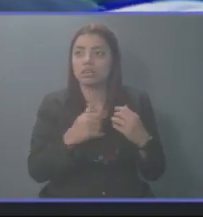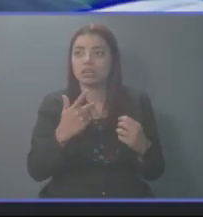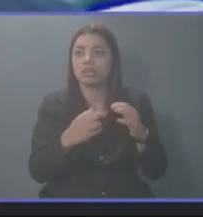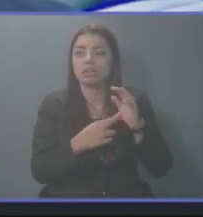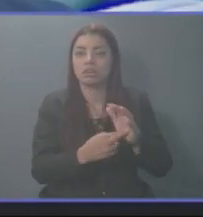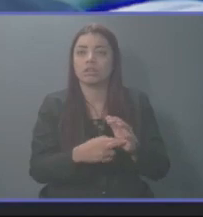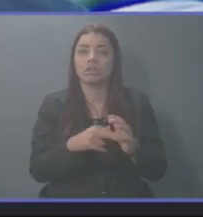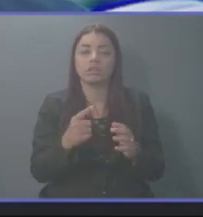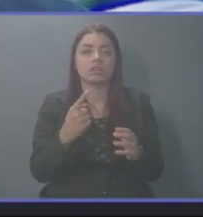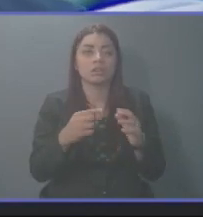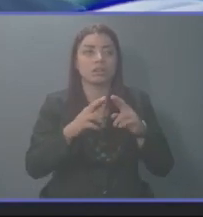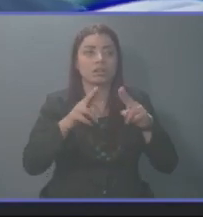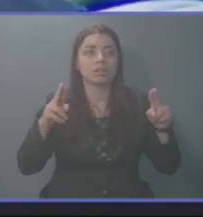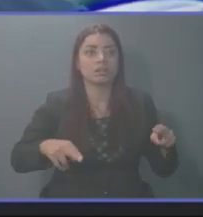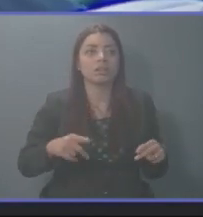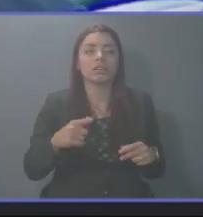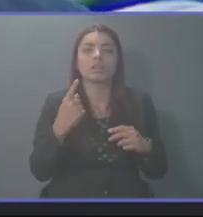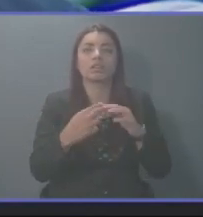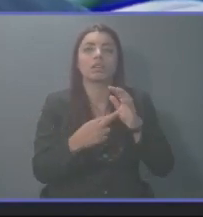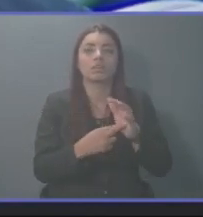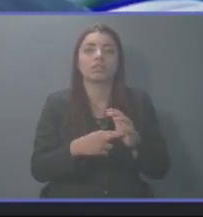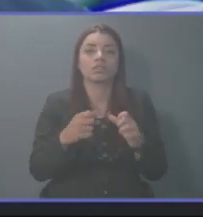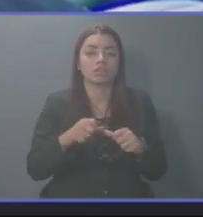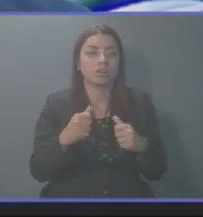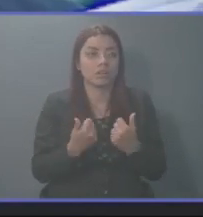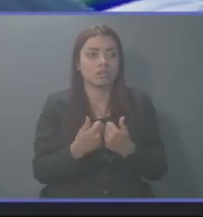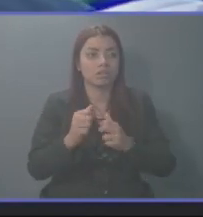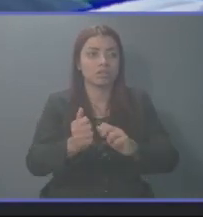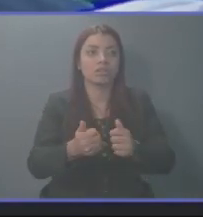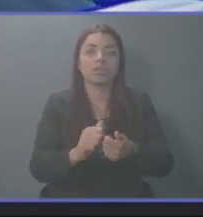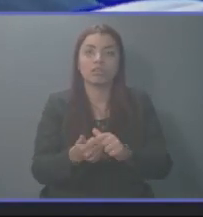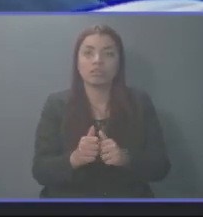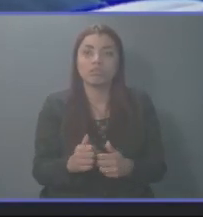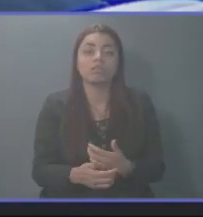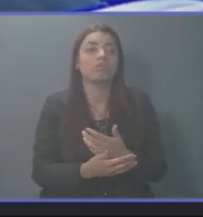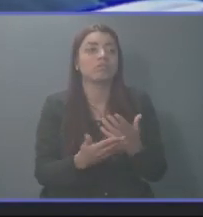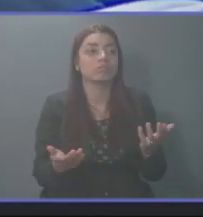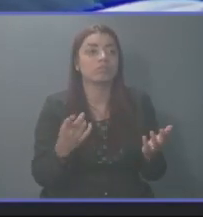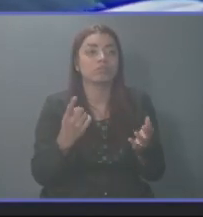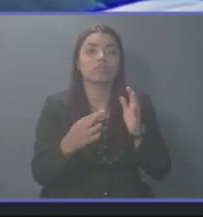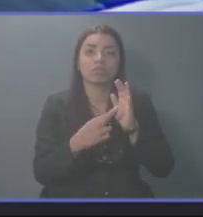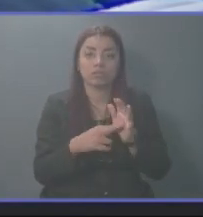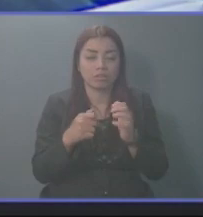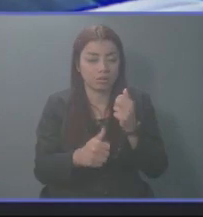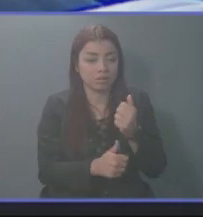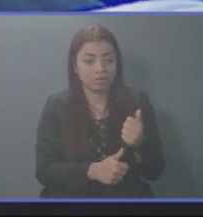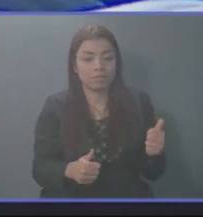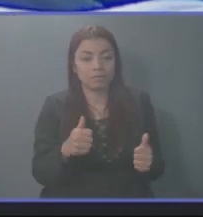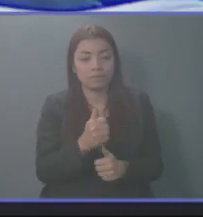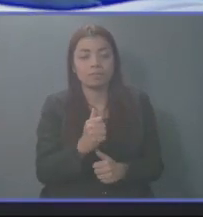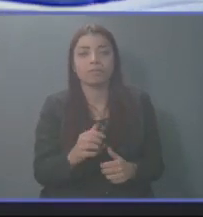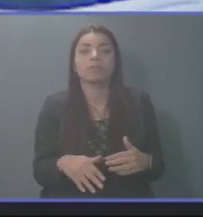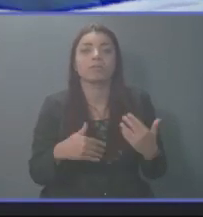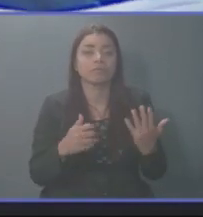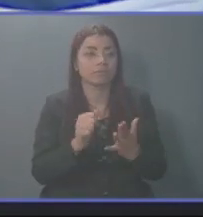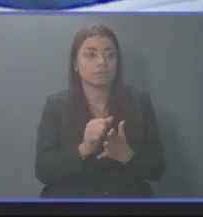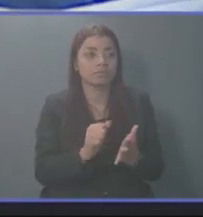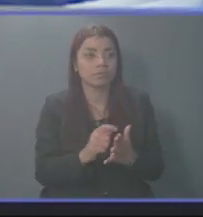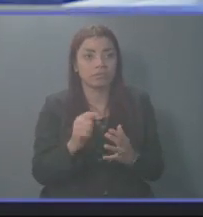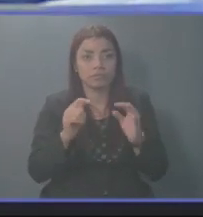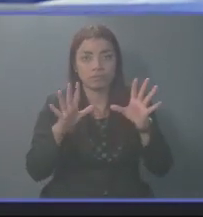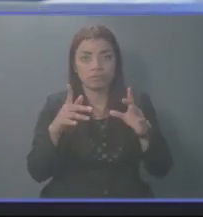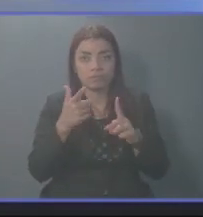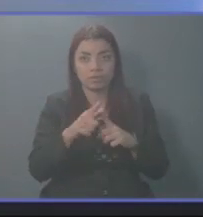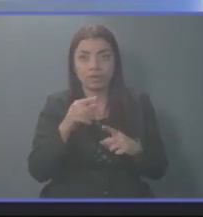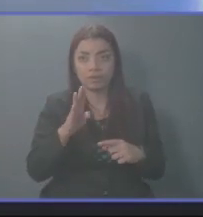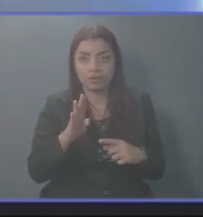federaciones deportivas y un representante de las asociaciones deportivas, todos con sus respectivos suplentes, quedando el artículo 10, literal